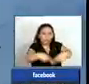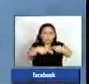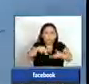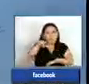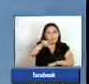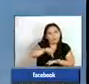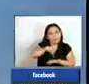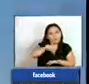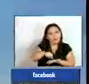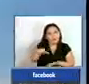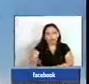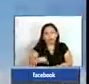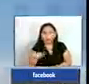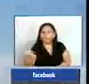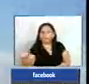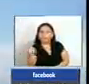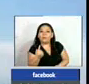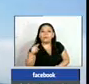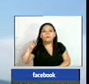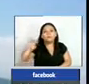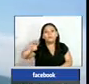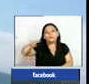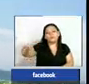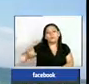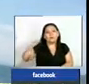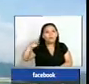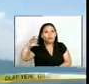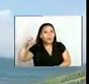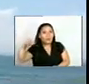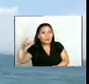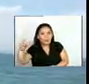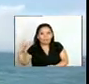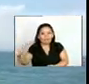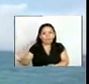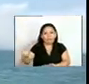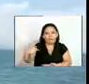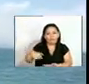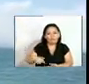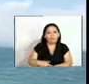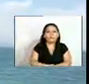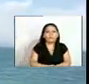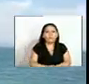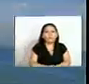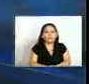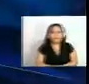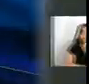detuvieron a otros 4,500 que lograron cruzar a la provincia de Van.